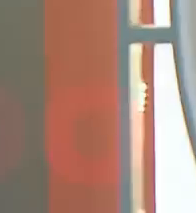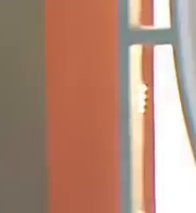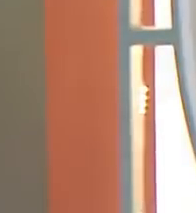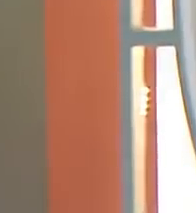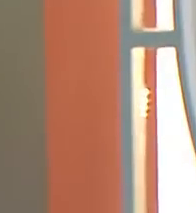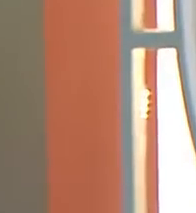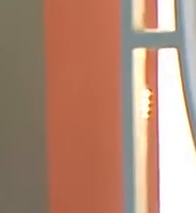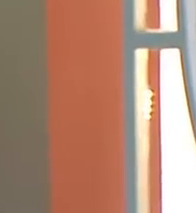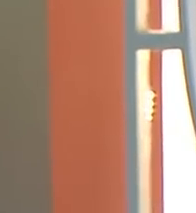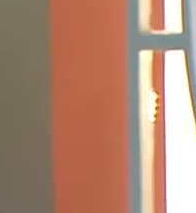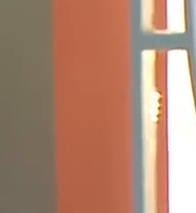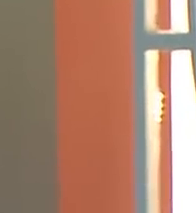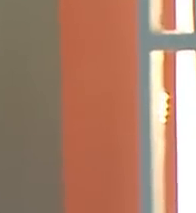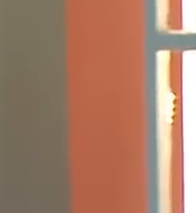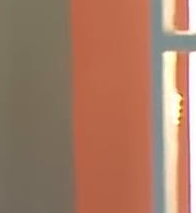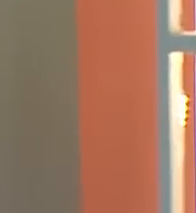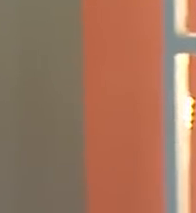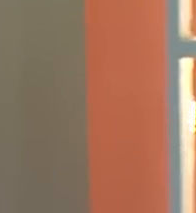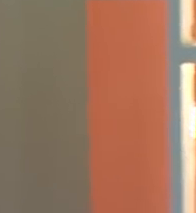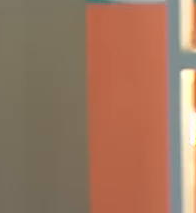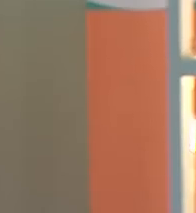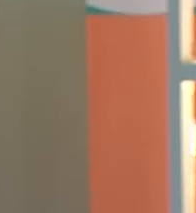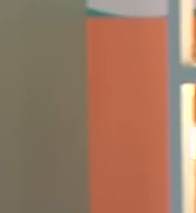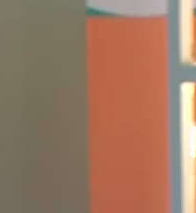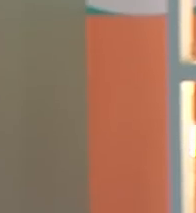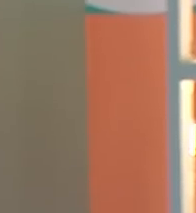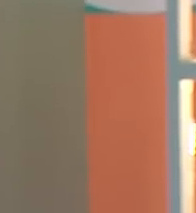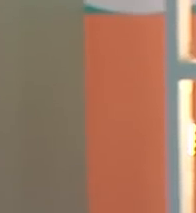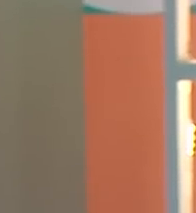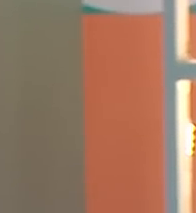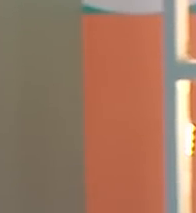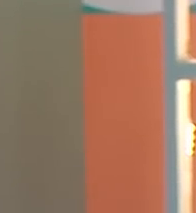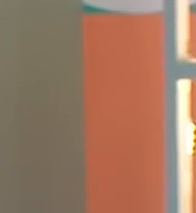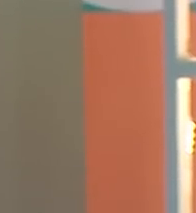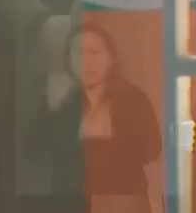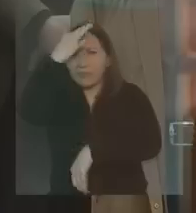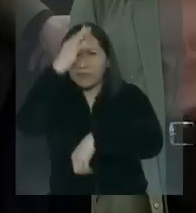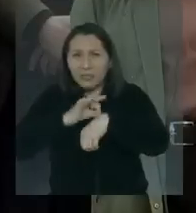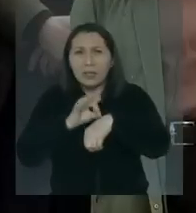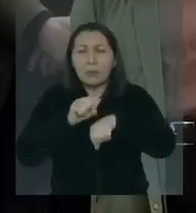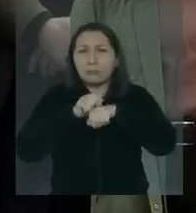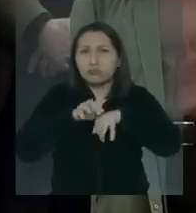Presidencial, estamos con Alejandro, pero está hablando el presidente Boric. Vamos con él solo un segundo y volvemos.